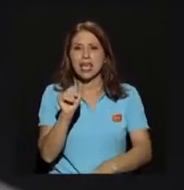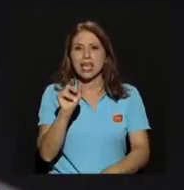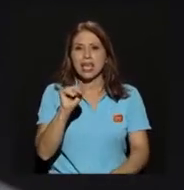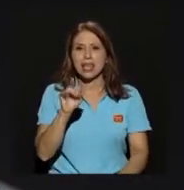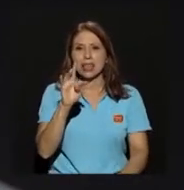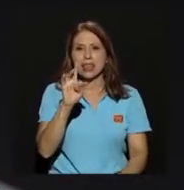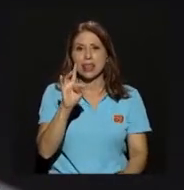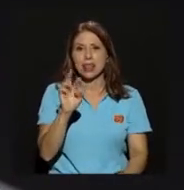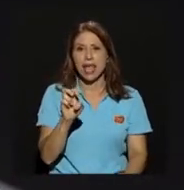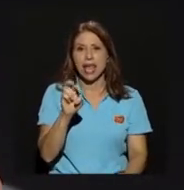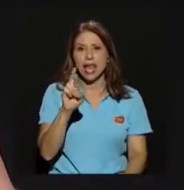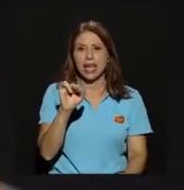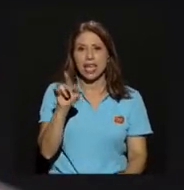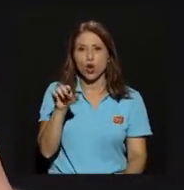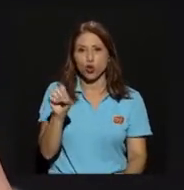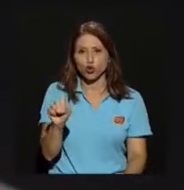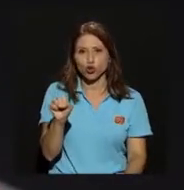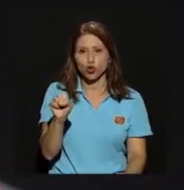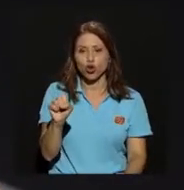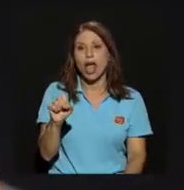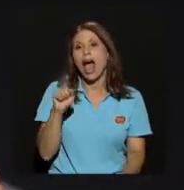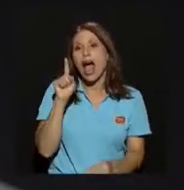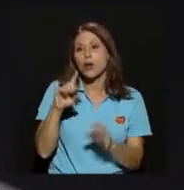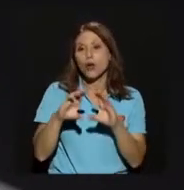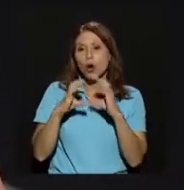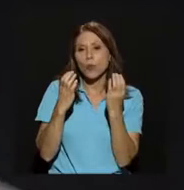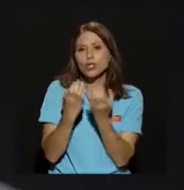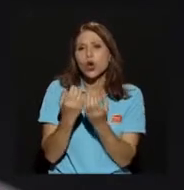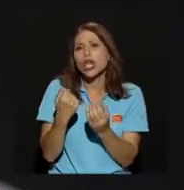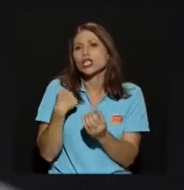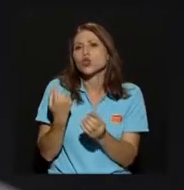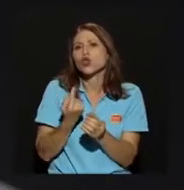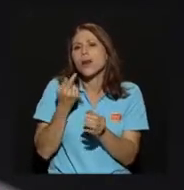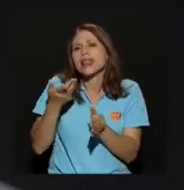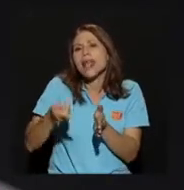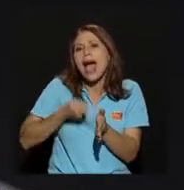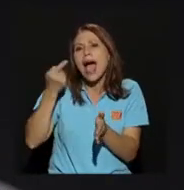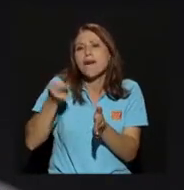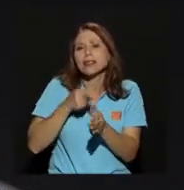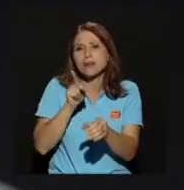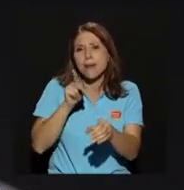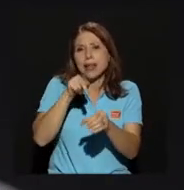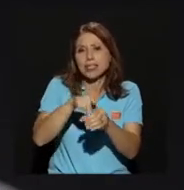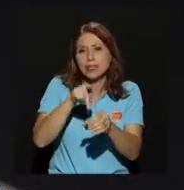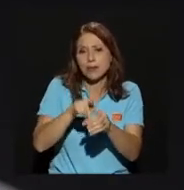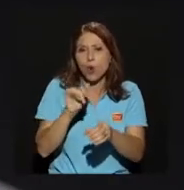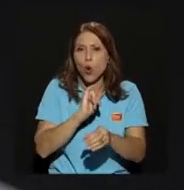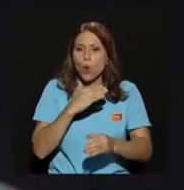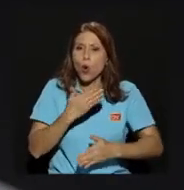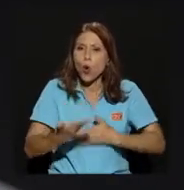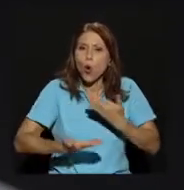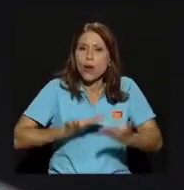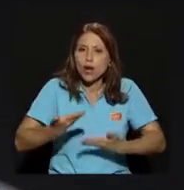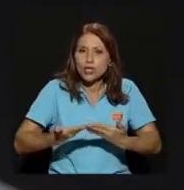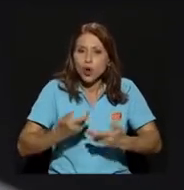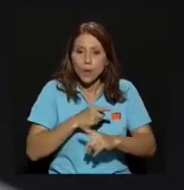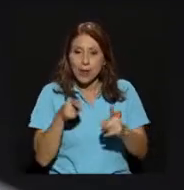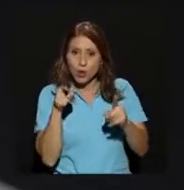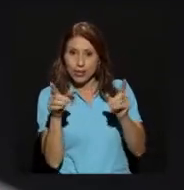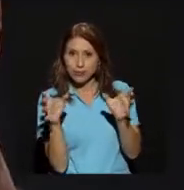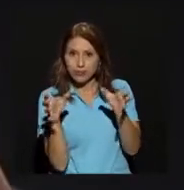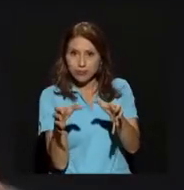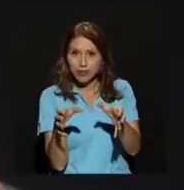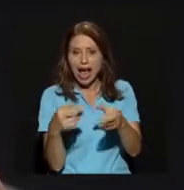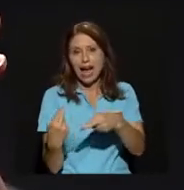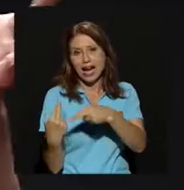nada más participo, digamos, de colaboración eventualmente, que está a cargo de otro compañero y otro grupo de compañeros,